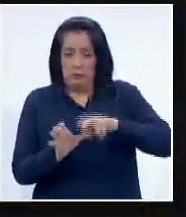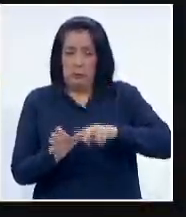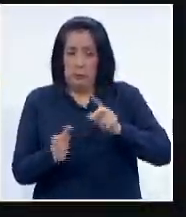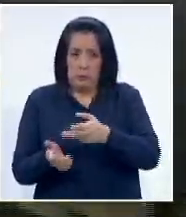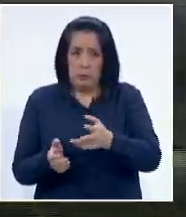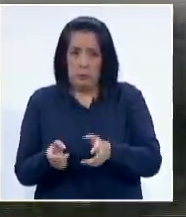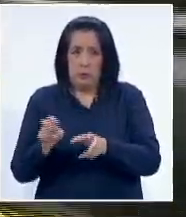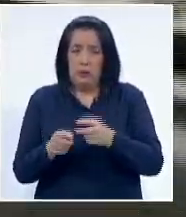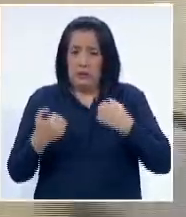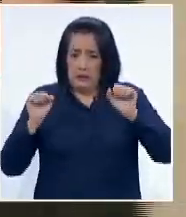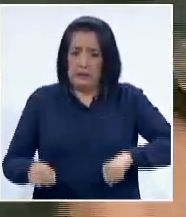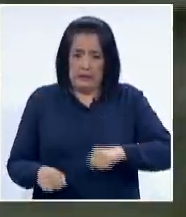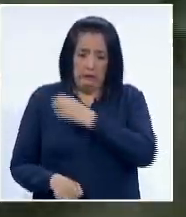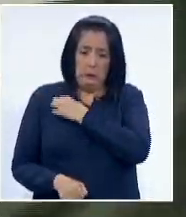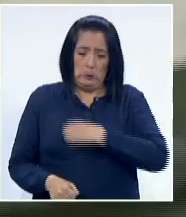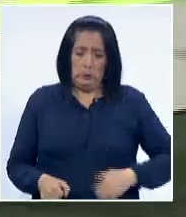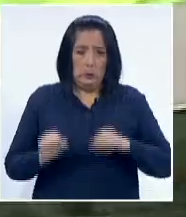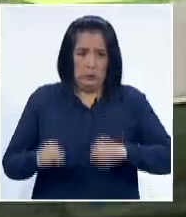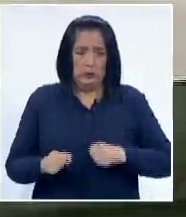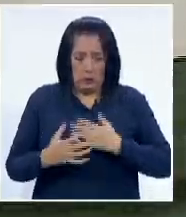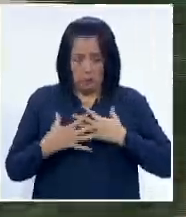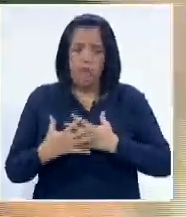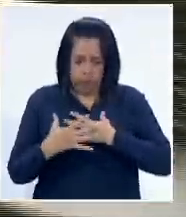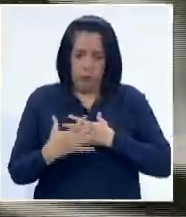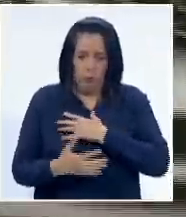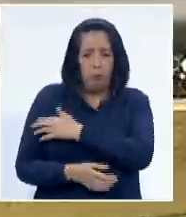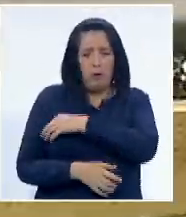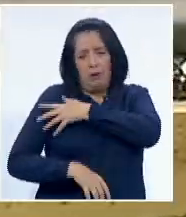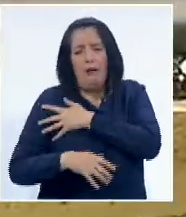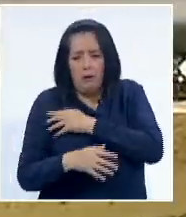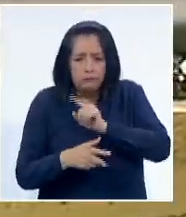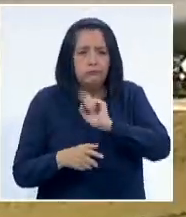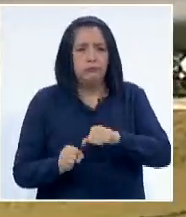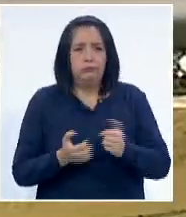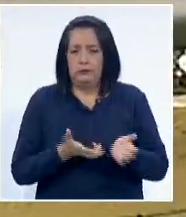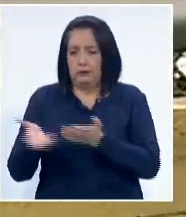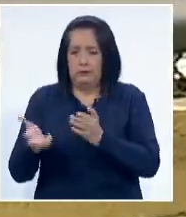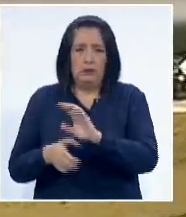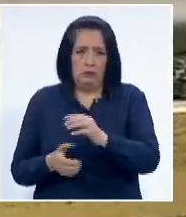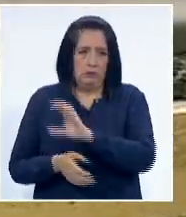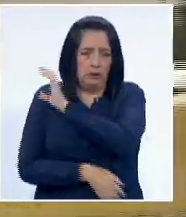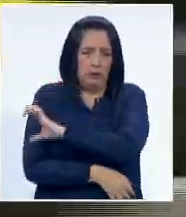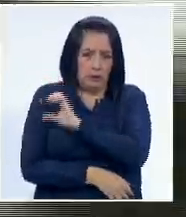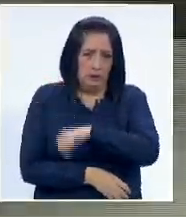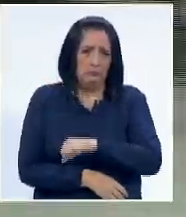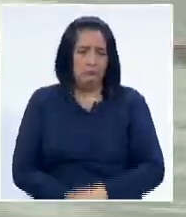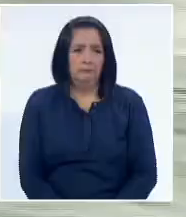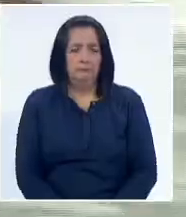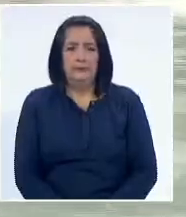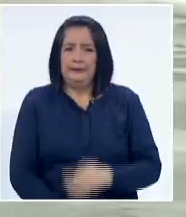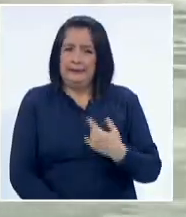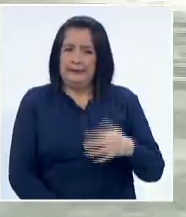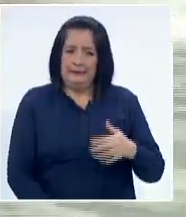copiloto, tenía el cinturón colocado y sufrió fractura de brazo y fue trasladado a una clínica cercana. Los cuerpos